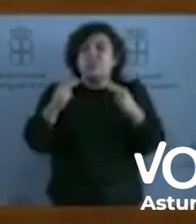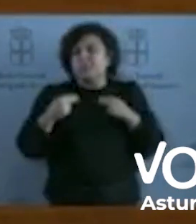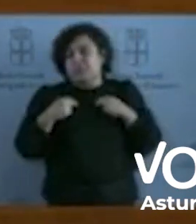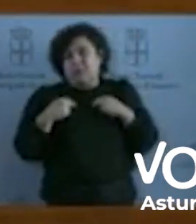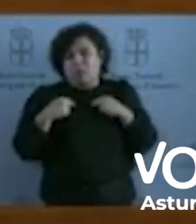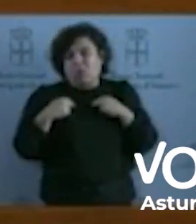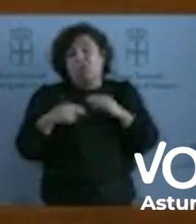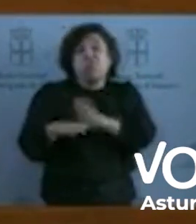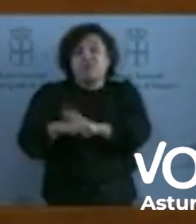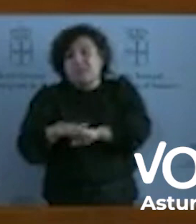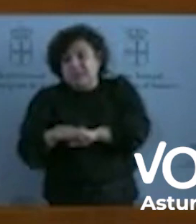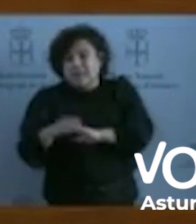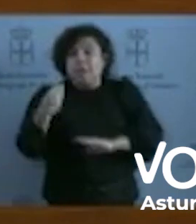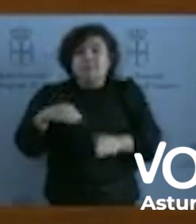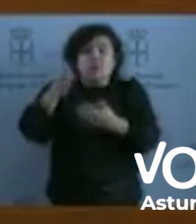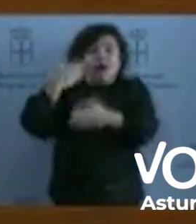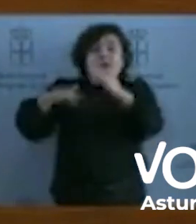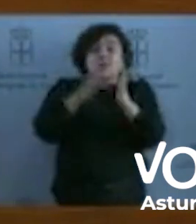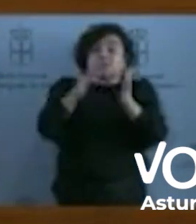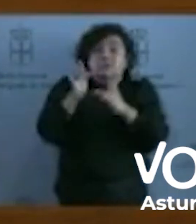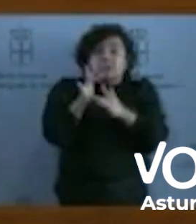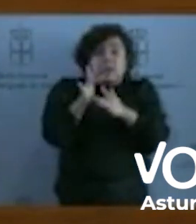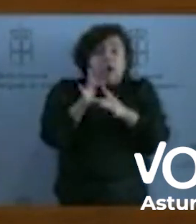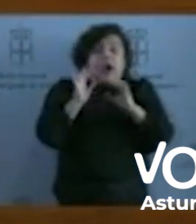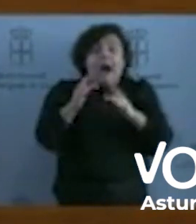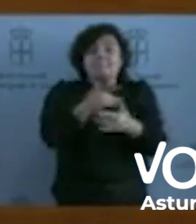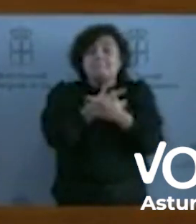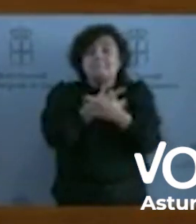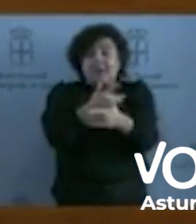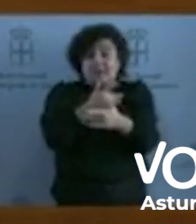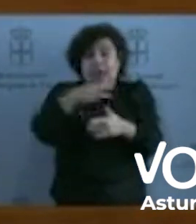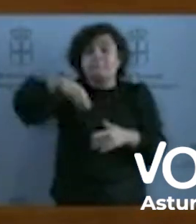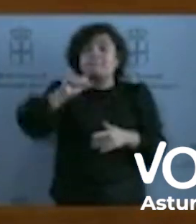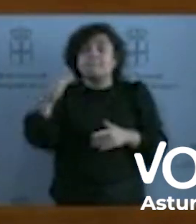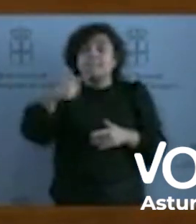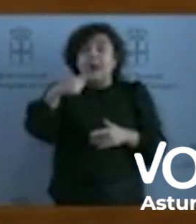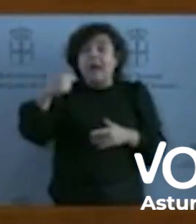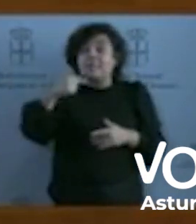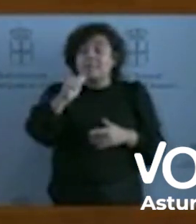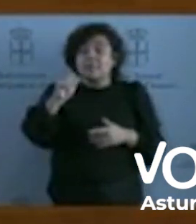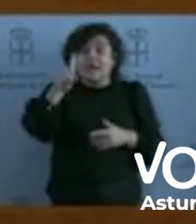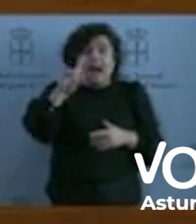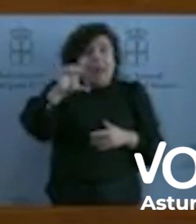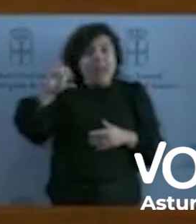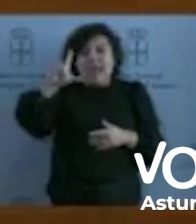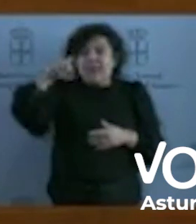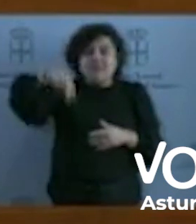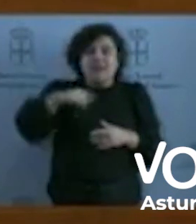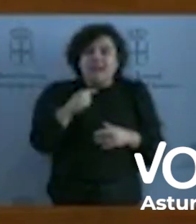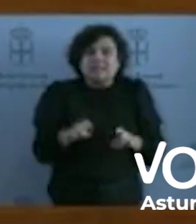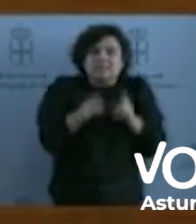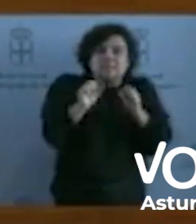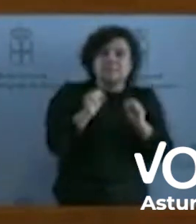el Testamento, de un apedreamiento por adúltera. Qué cosa, ¿eh? Y no fue ninguna feminista radical la que la defendió, fue un